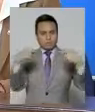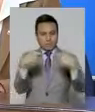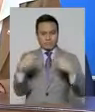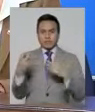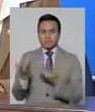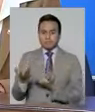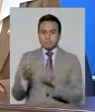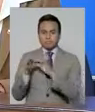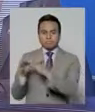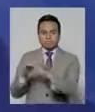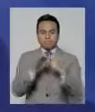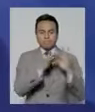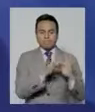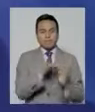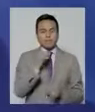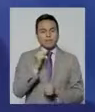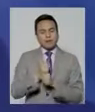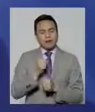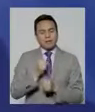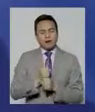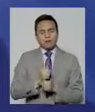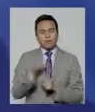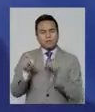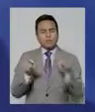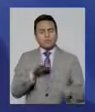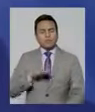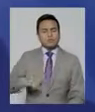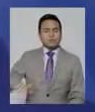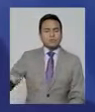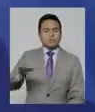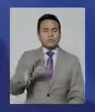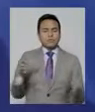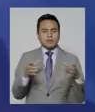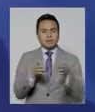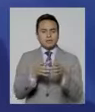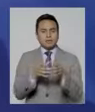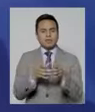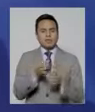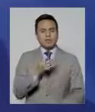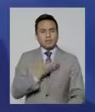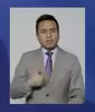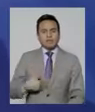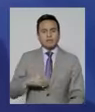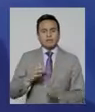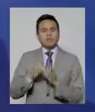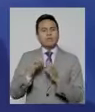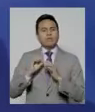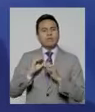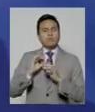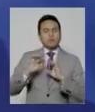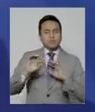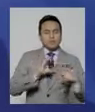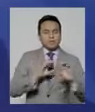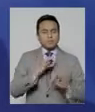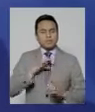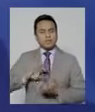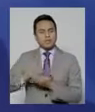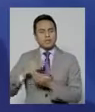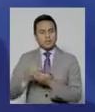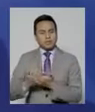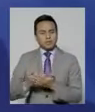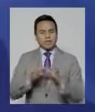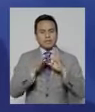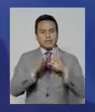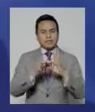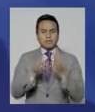y agradecer el trabajo de todo el equipo de La Moneda, el equipo comunicacional y del Ministerio de Salud, y agradecer